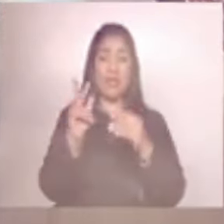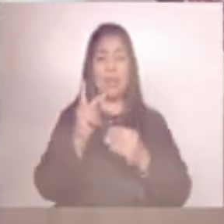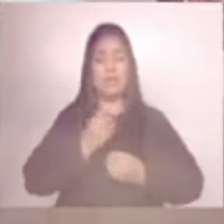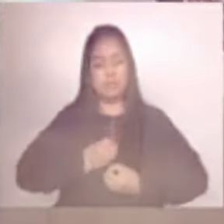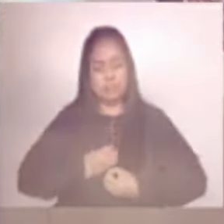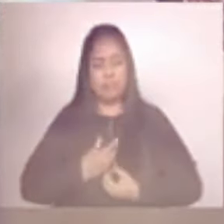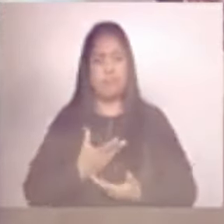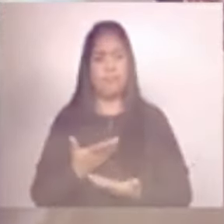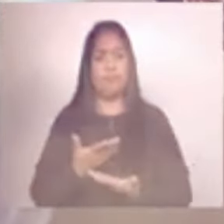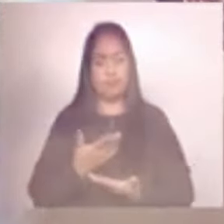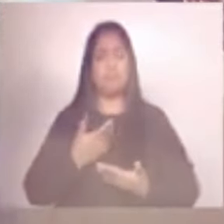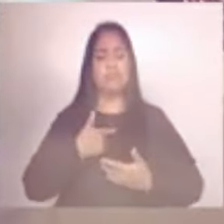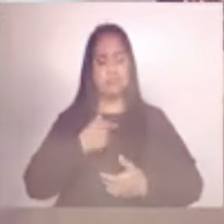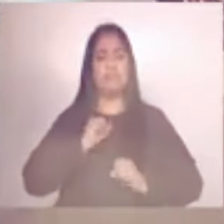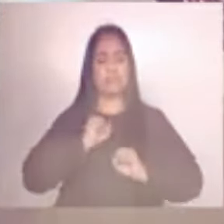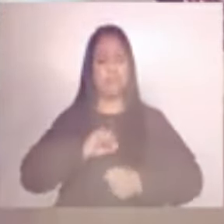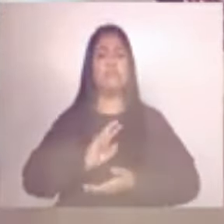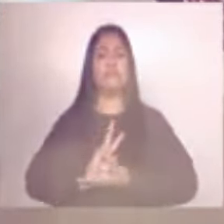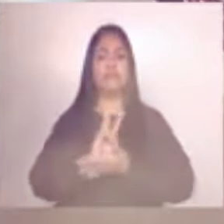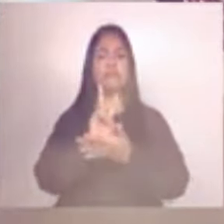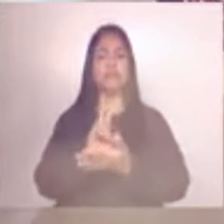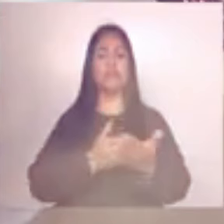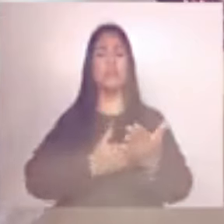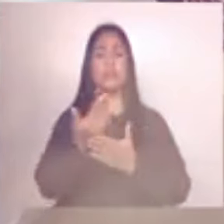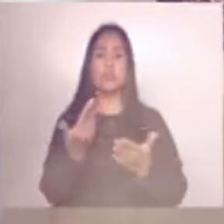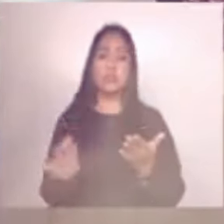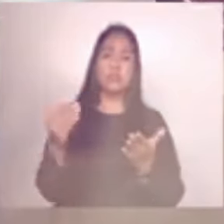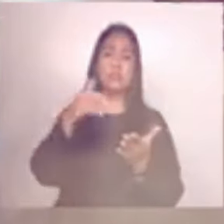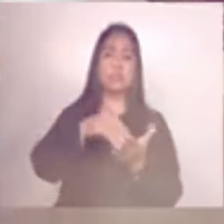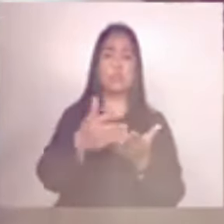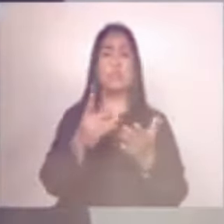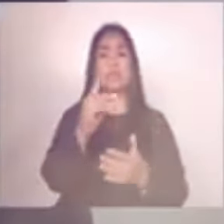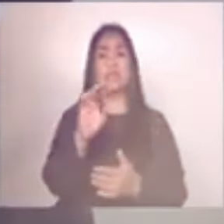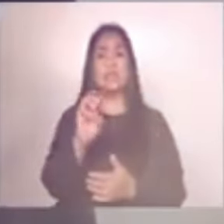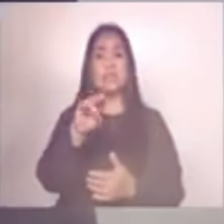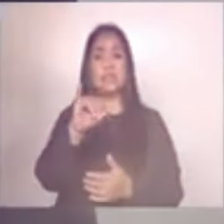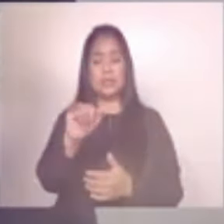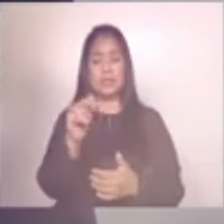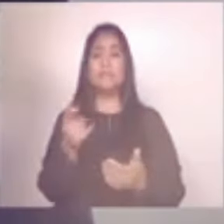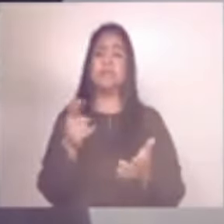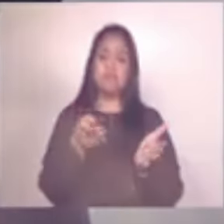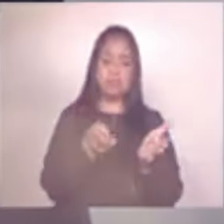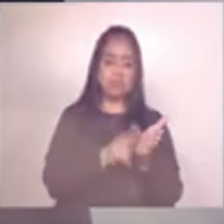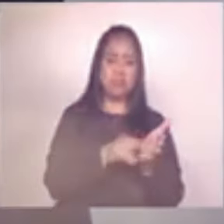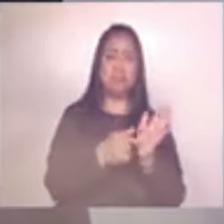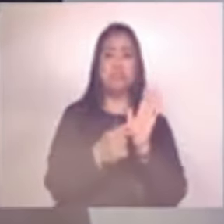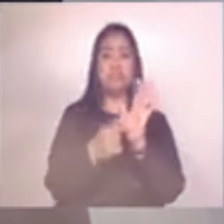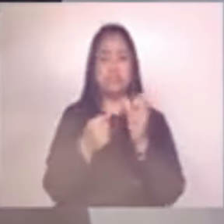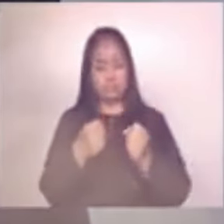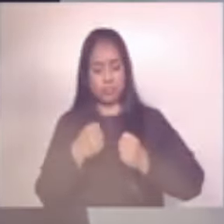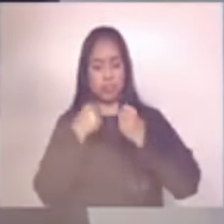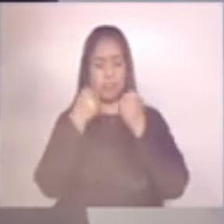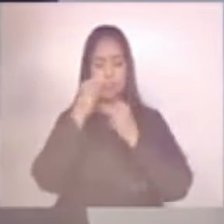mi plena voluntad para que la nueva configuración de la DEMI fortalezca su trabajo de forma que transforme